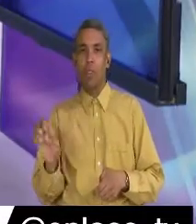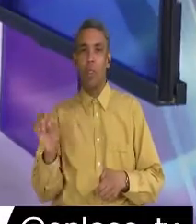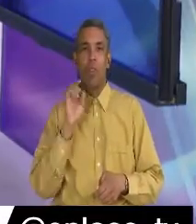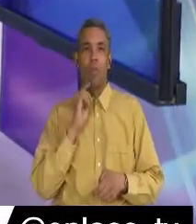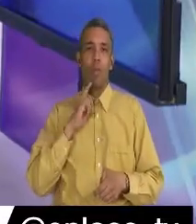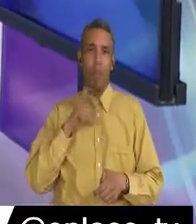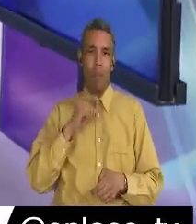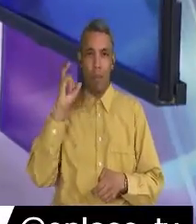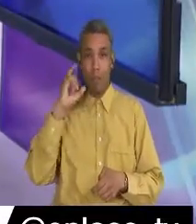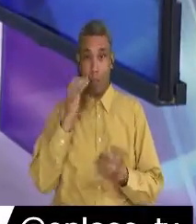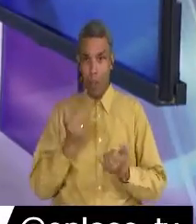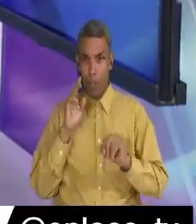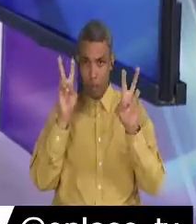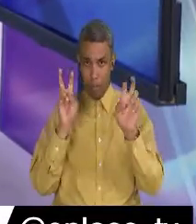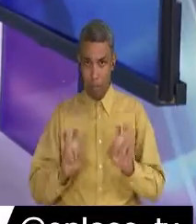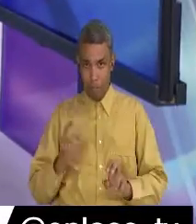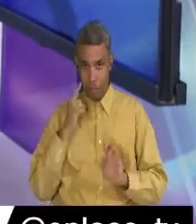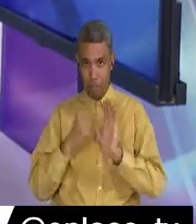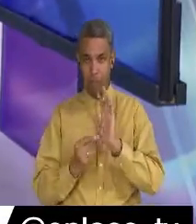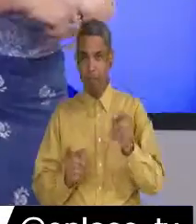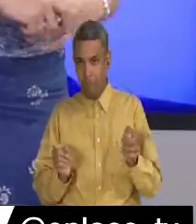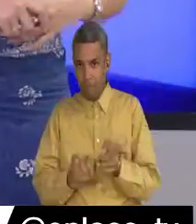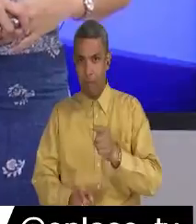www.enlacetelevisión.com. Bienvenidos a continuación nuestros titulares.